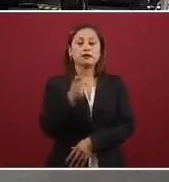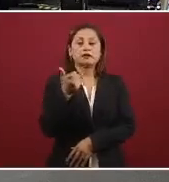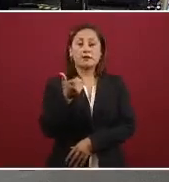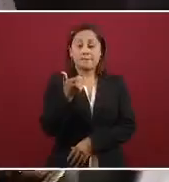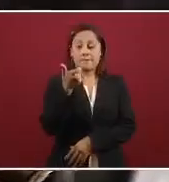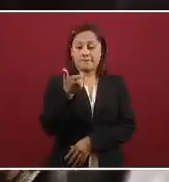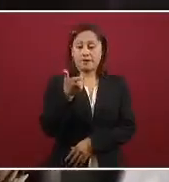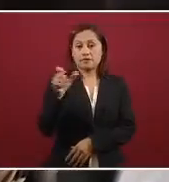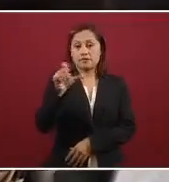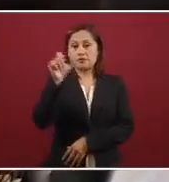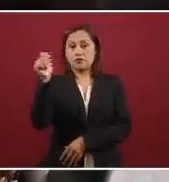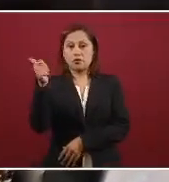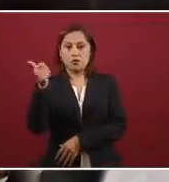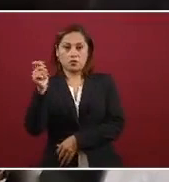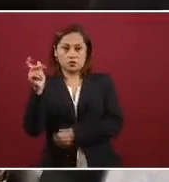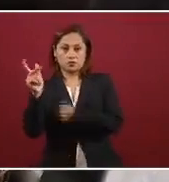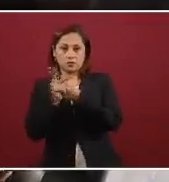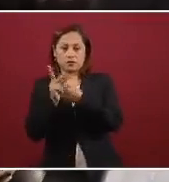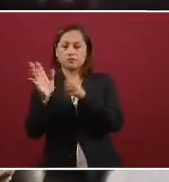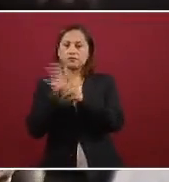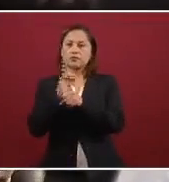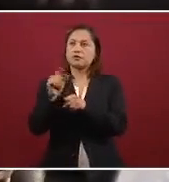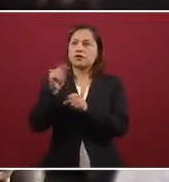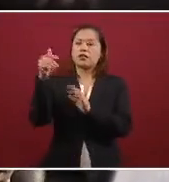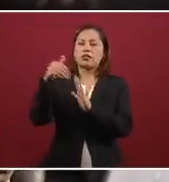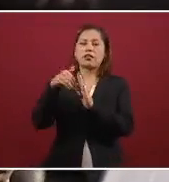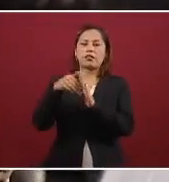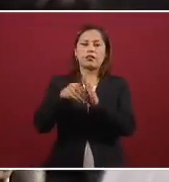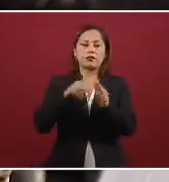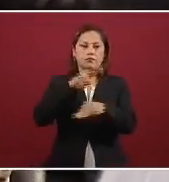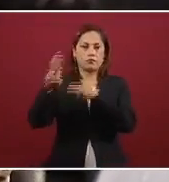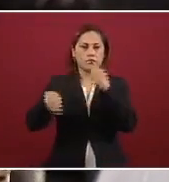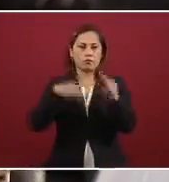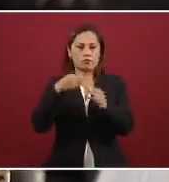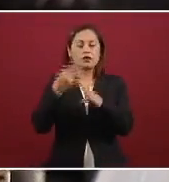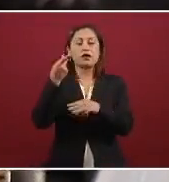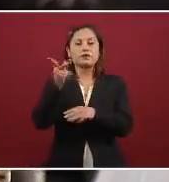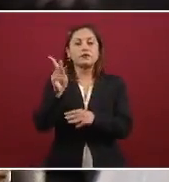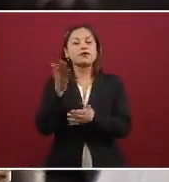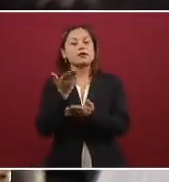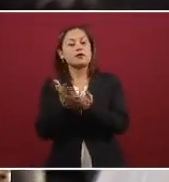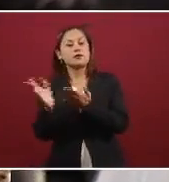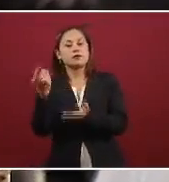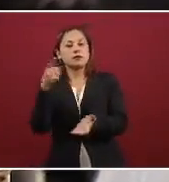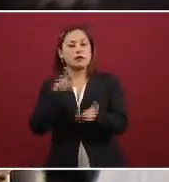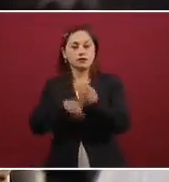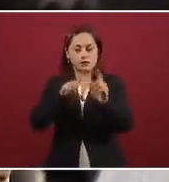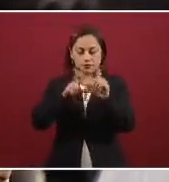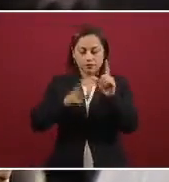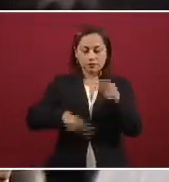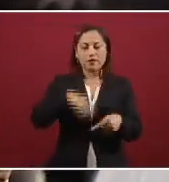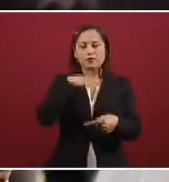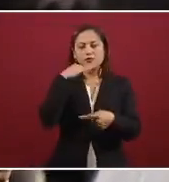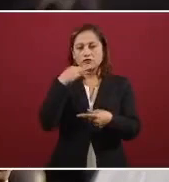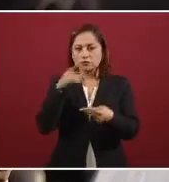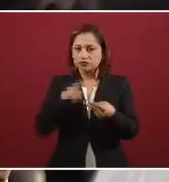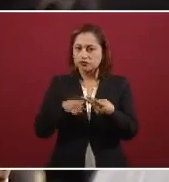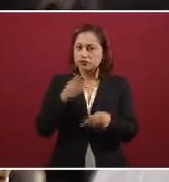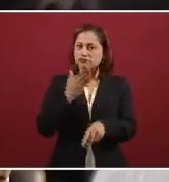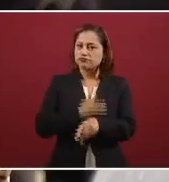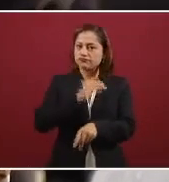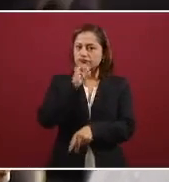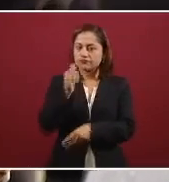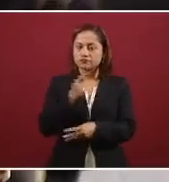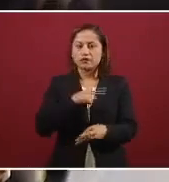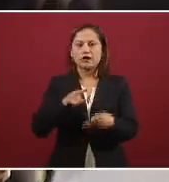hay una desaceleración a nivel mundial, pero también hablan de factores internos: corrupción, impunidad, inseguridad, falta de derecho,